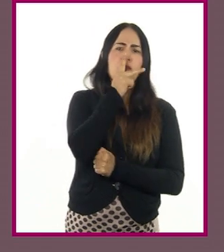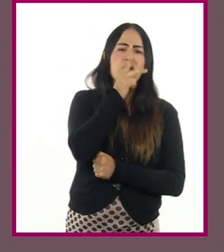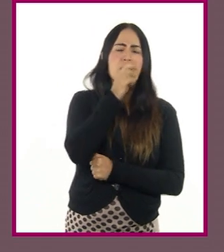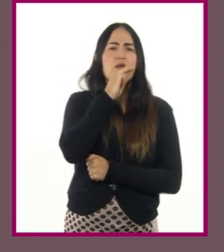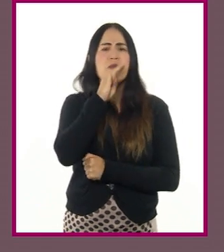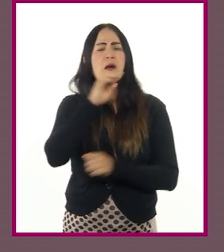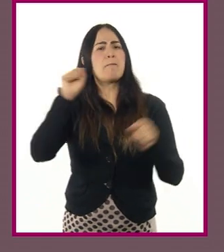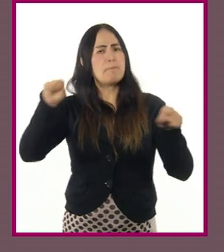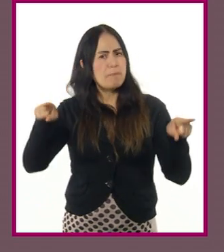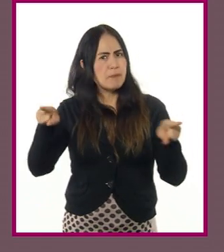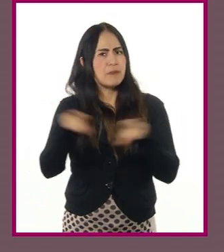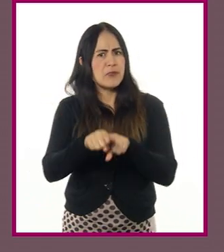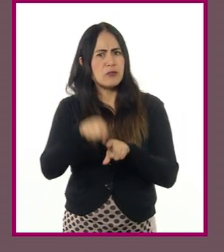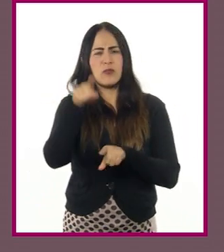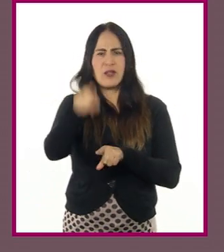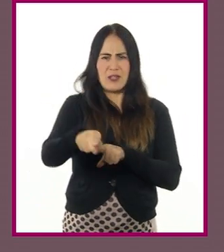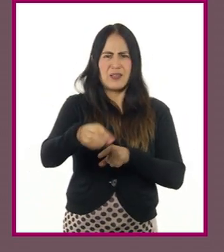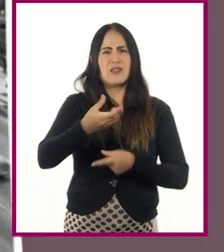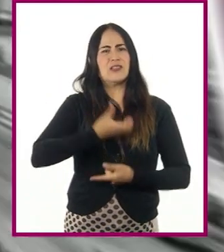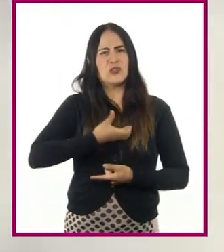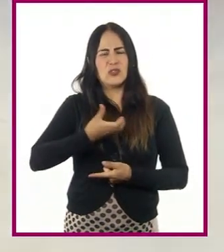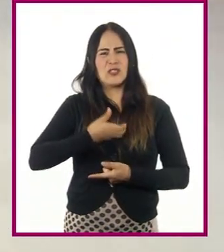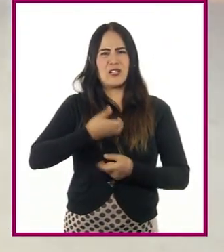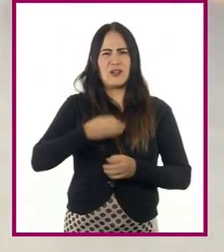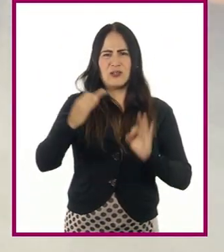volvieron a manifestar en Palacio Nacional.